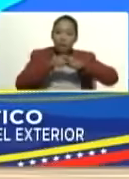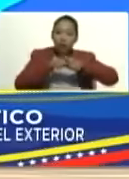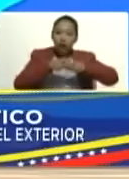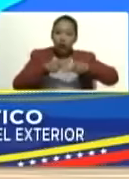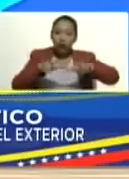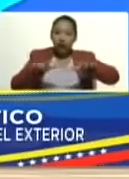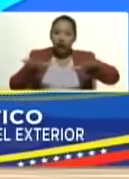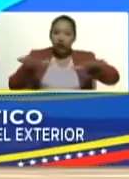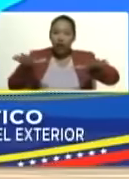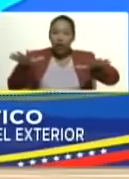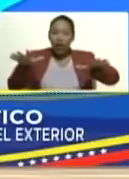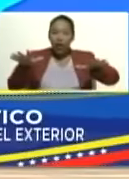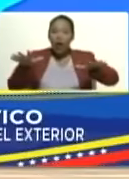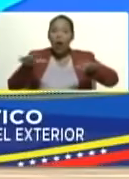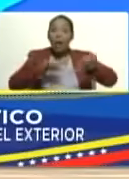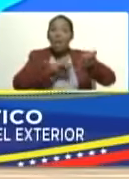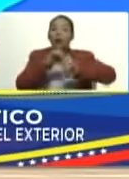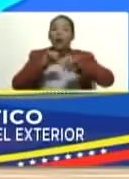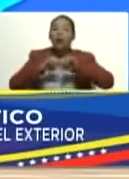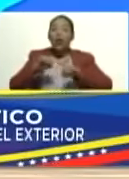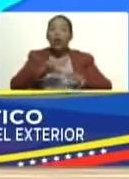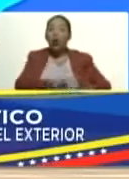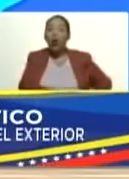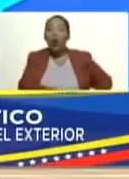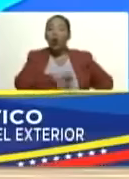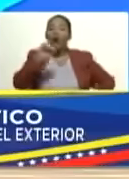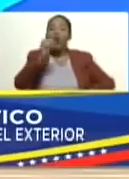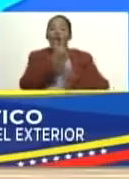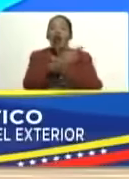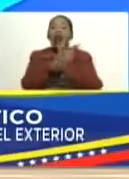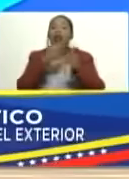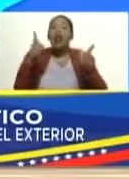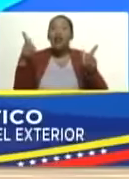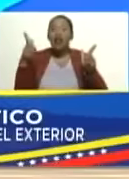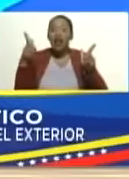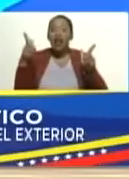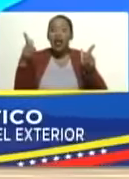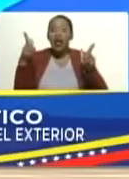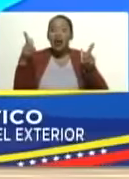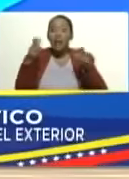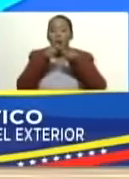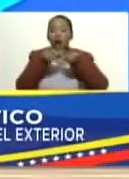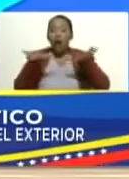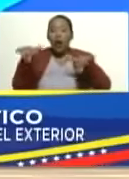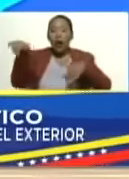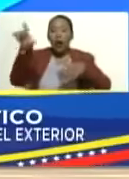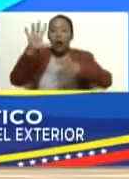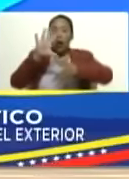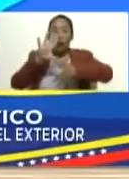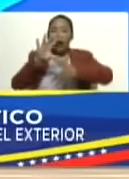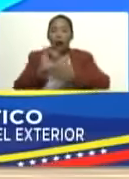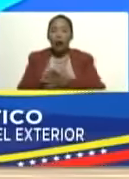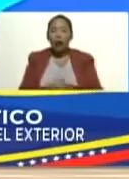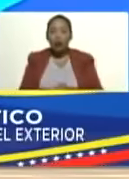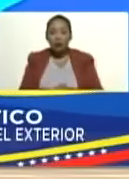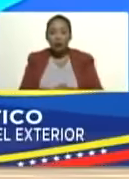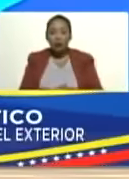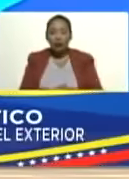libertadores, los movimientos emancipadores en nuestra América. Y